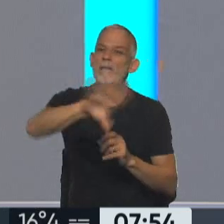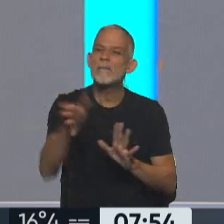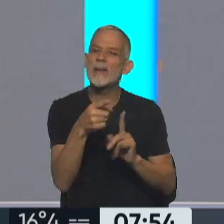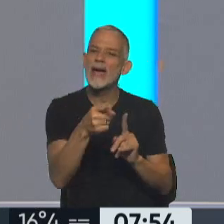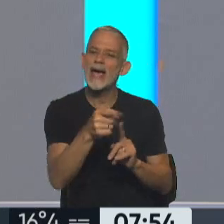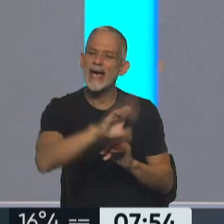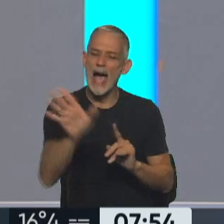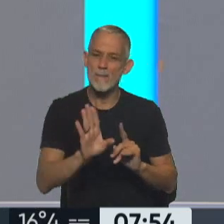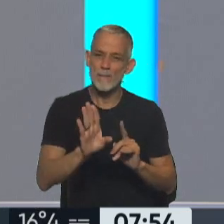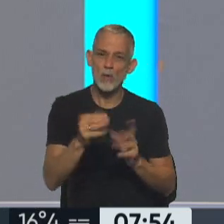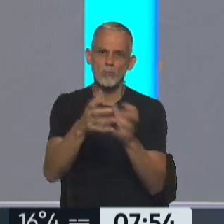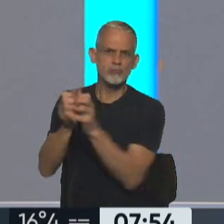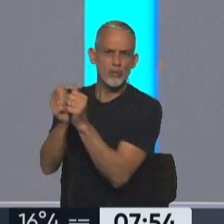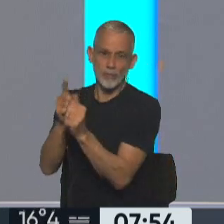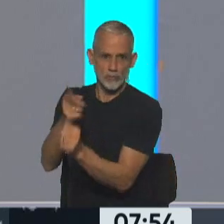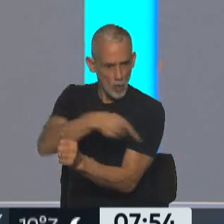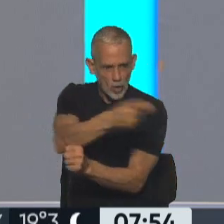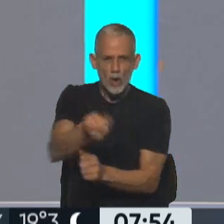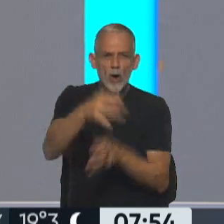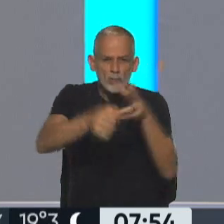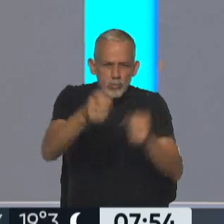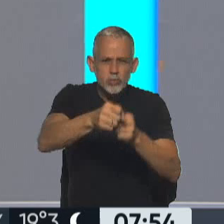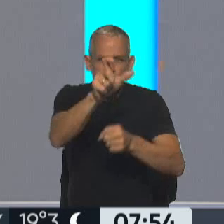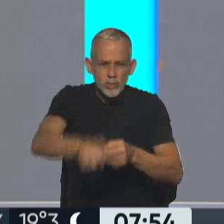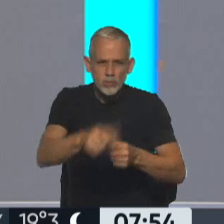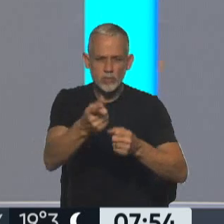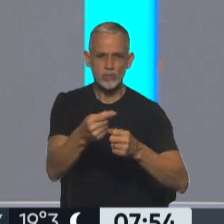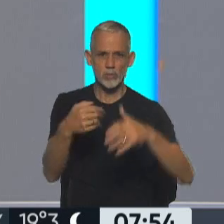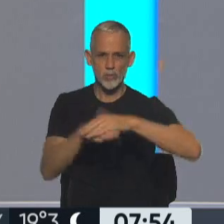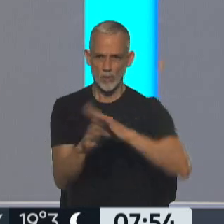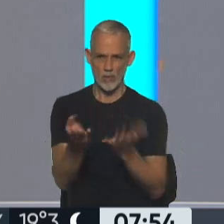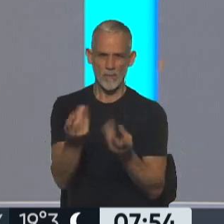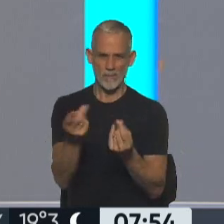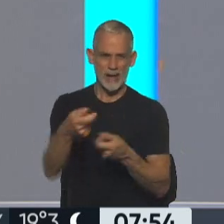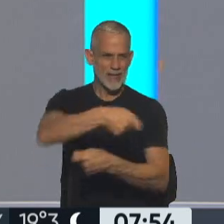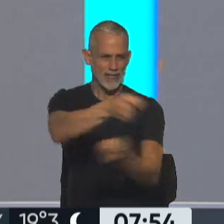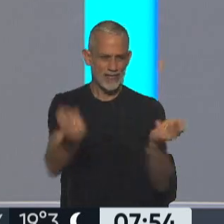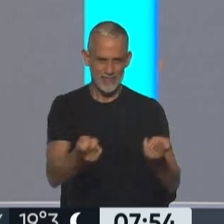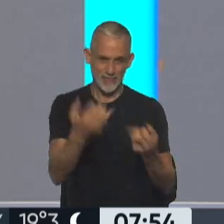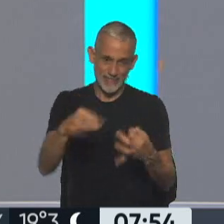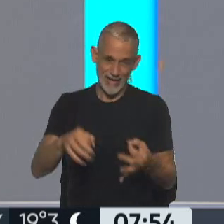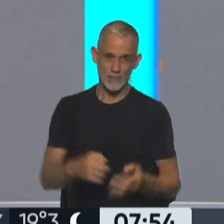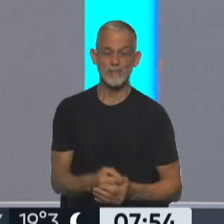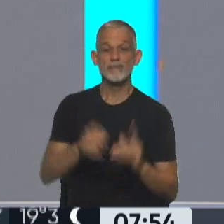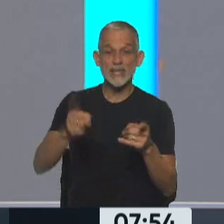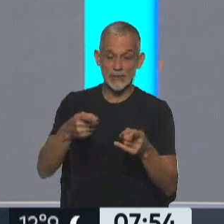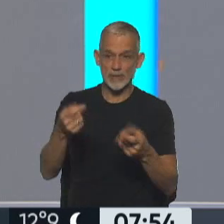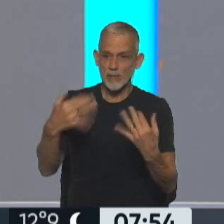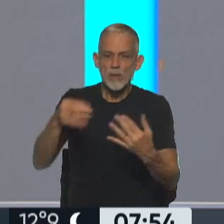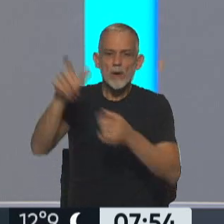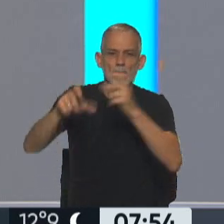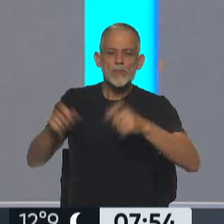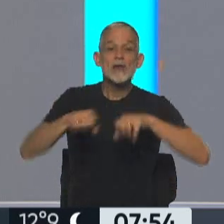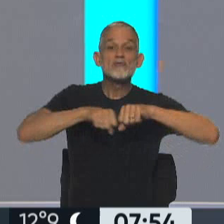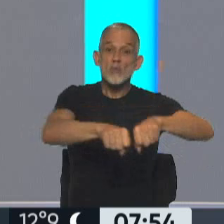Que no quede retenido en la industria la retención o sea el ahorro que significa esa retención y por otro lado quien